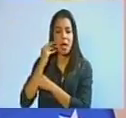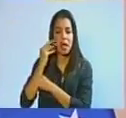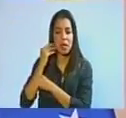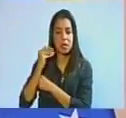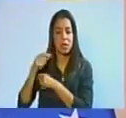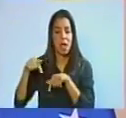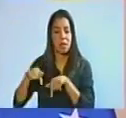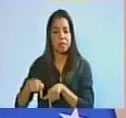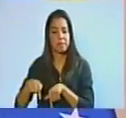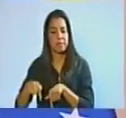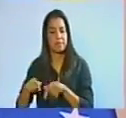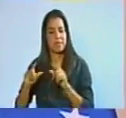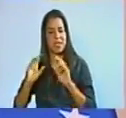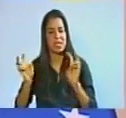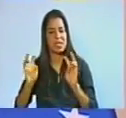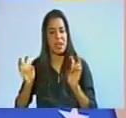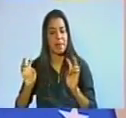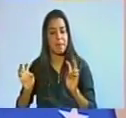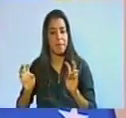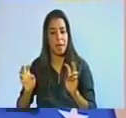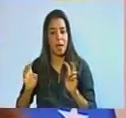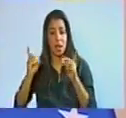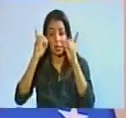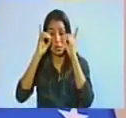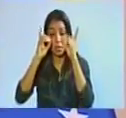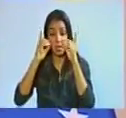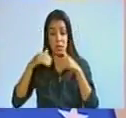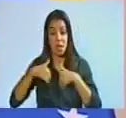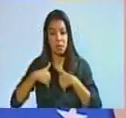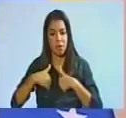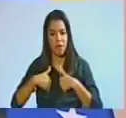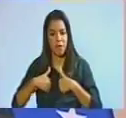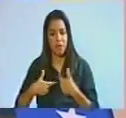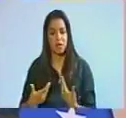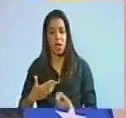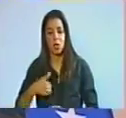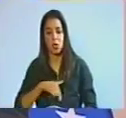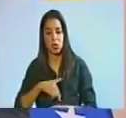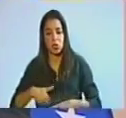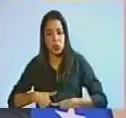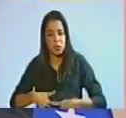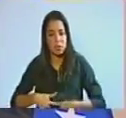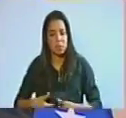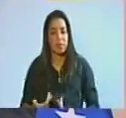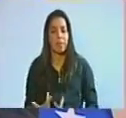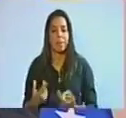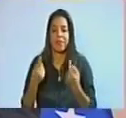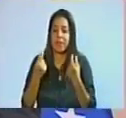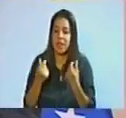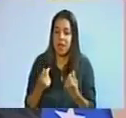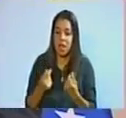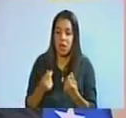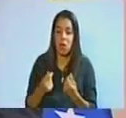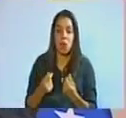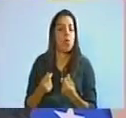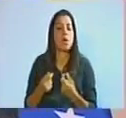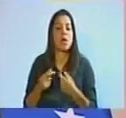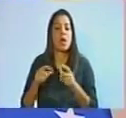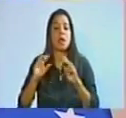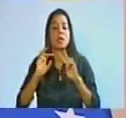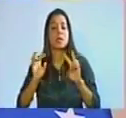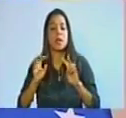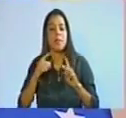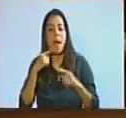esta materia, y que Delcy ha hecho un gran esfuerzo porque nosotros tengamos los recursos, los